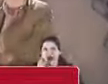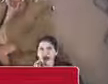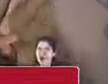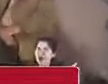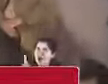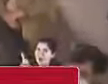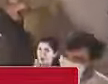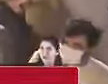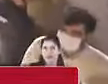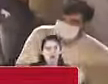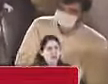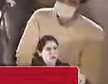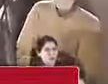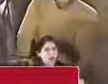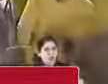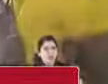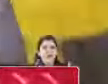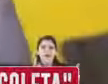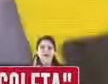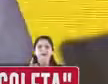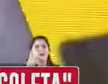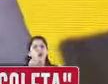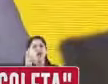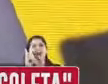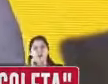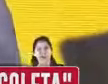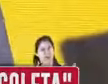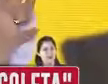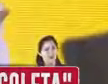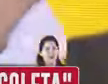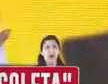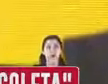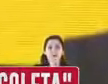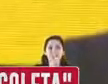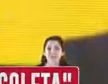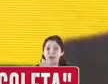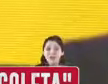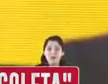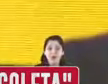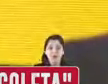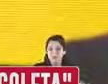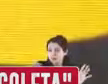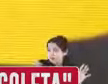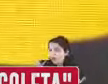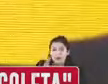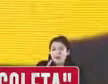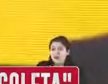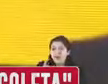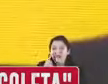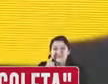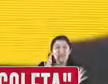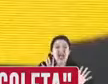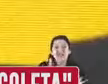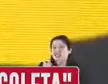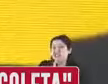es más creo que el otro ya estaba viendo un videíto un periodista le pregunta y contesta siempre vive así toma mate con